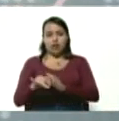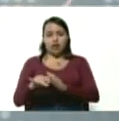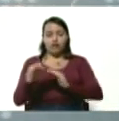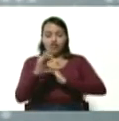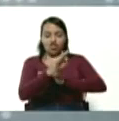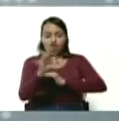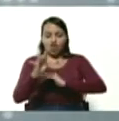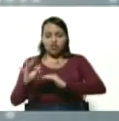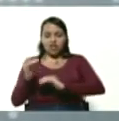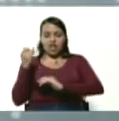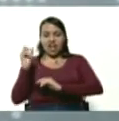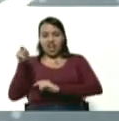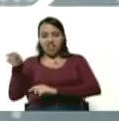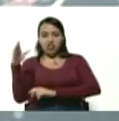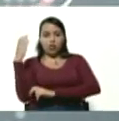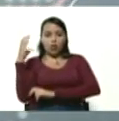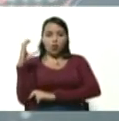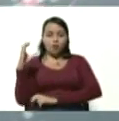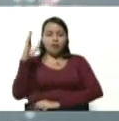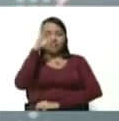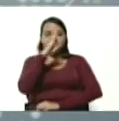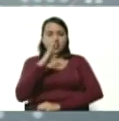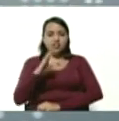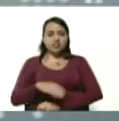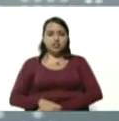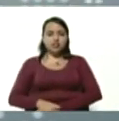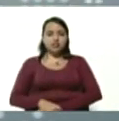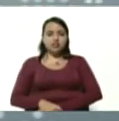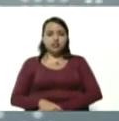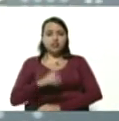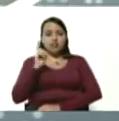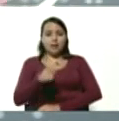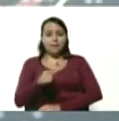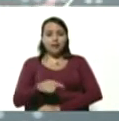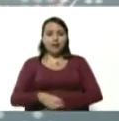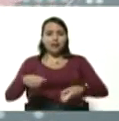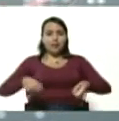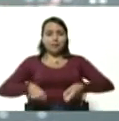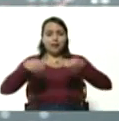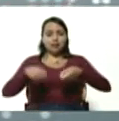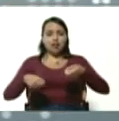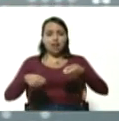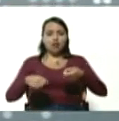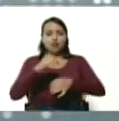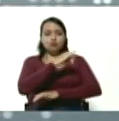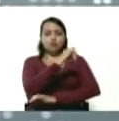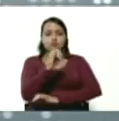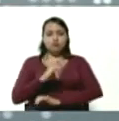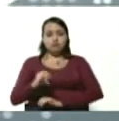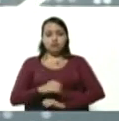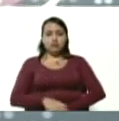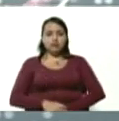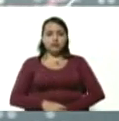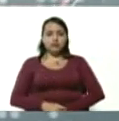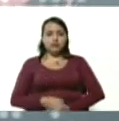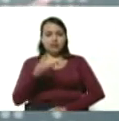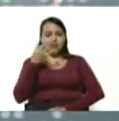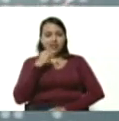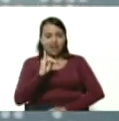que mantenemos con Colombia, que mantenemos con Brasil, el foco del mercado de las pulgas del estado de Zulia, que ha sido un foco